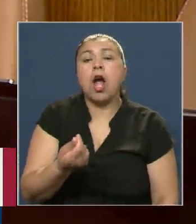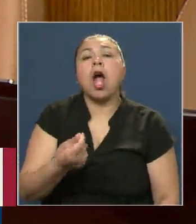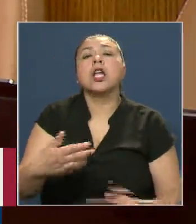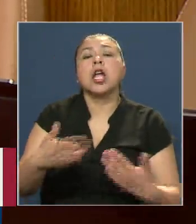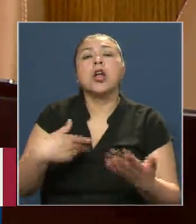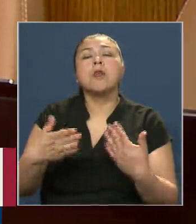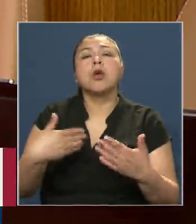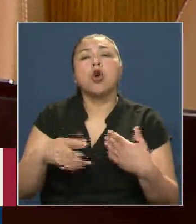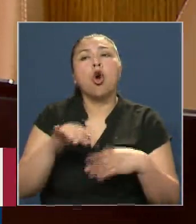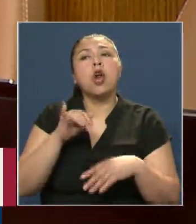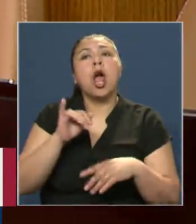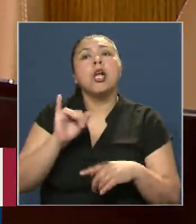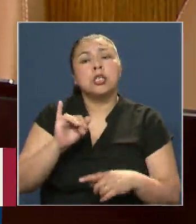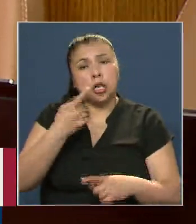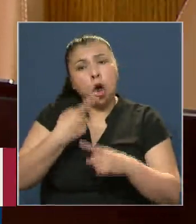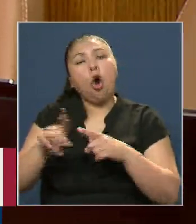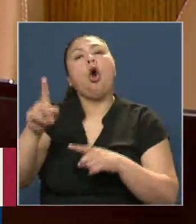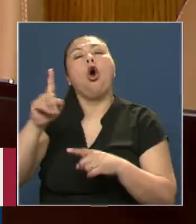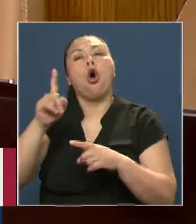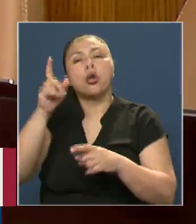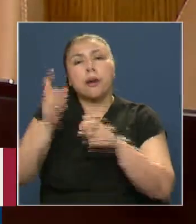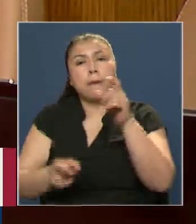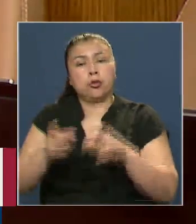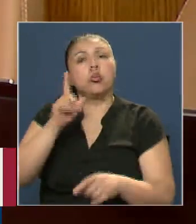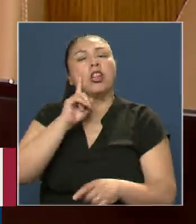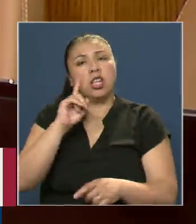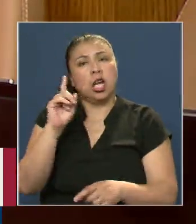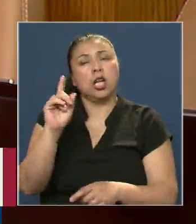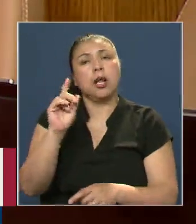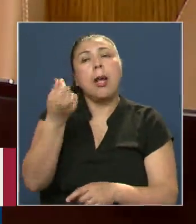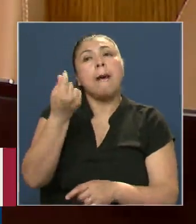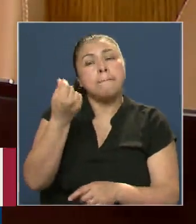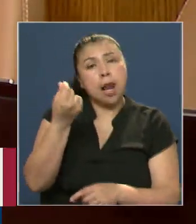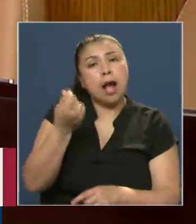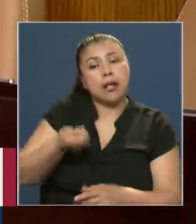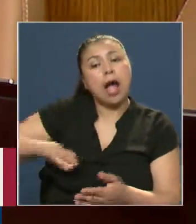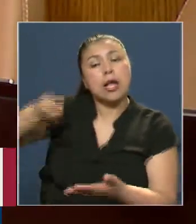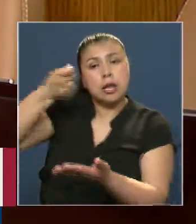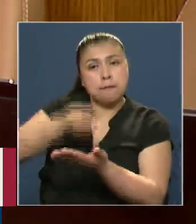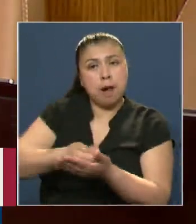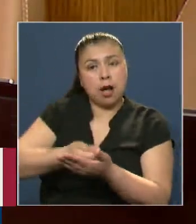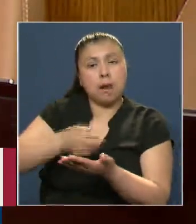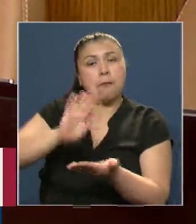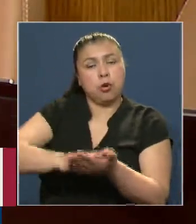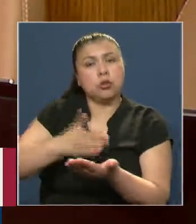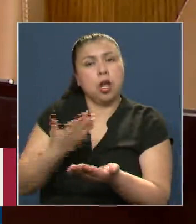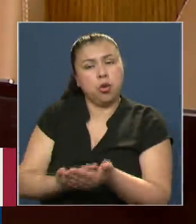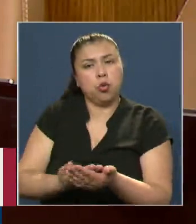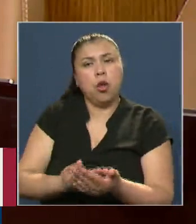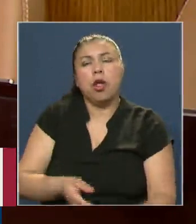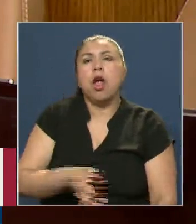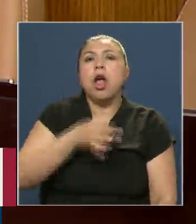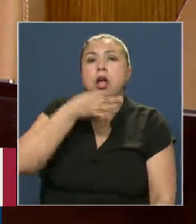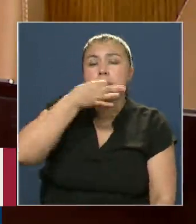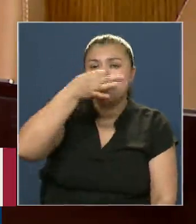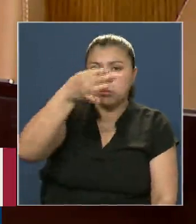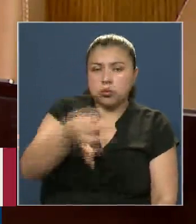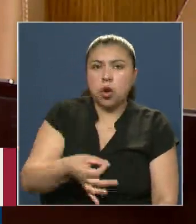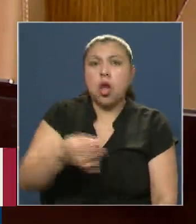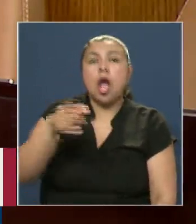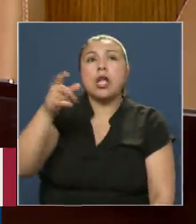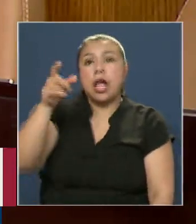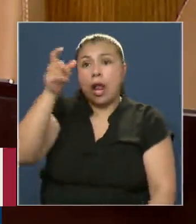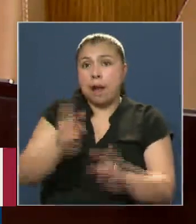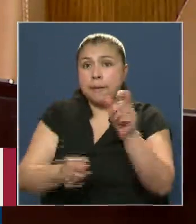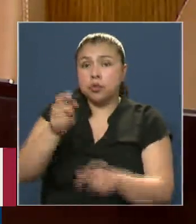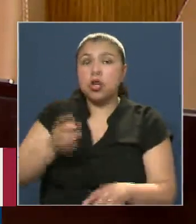tienen aquellos que sí tienen el dinero en sus bolsillos para pagar por una atención médica. Estamos hablando de los que hoy día van al Hospital San